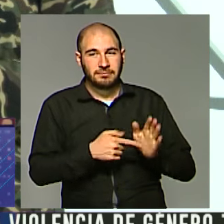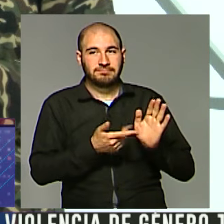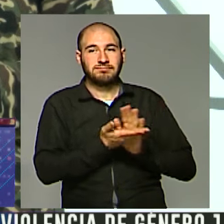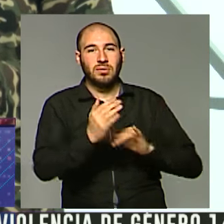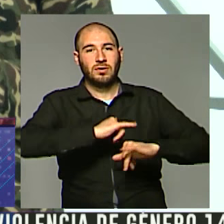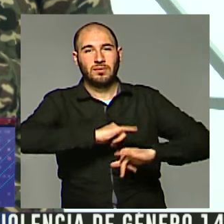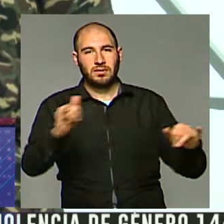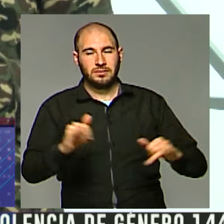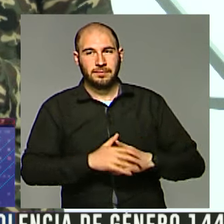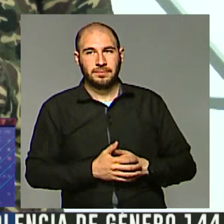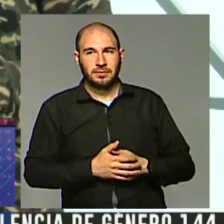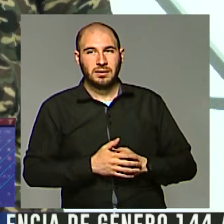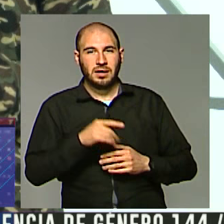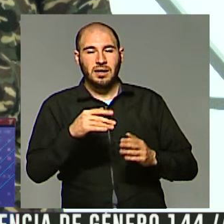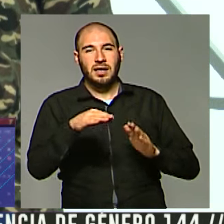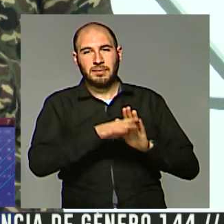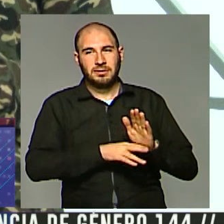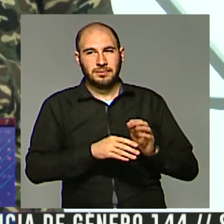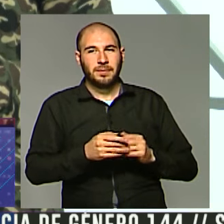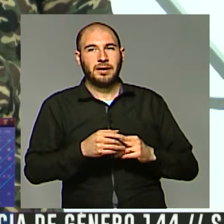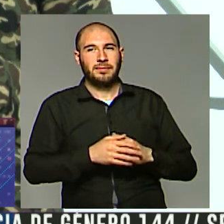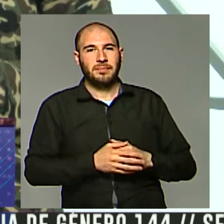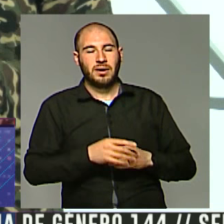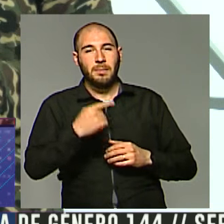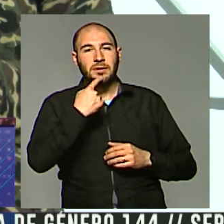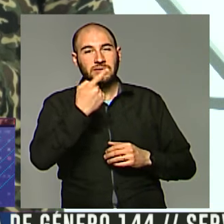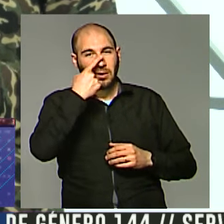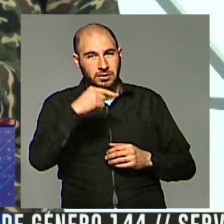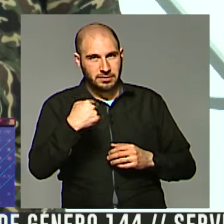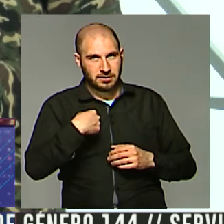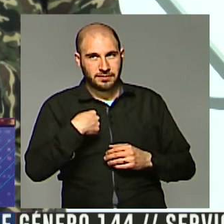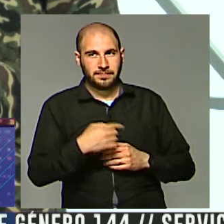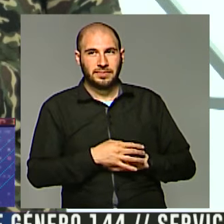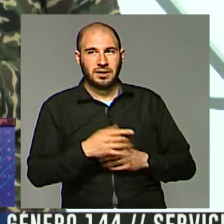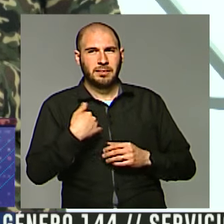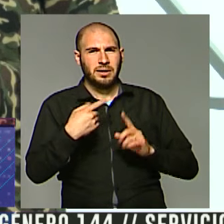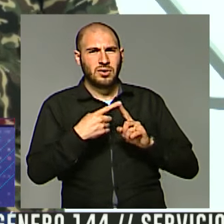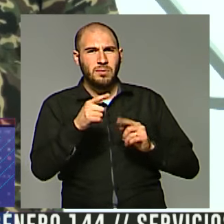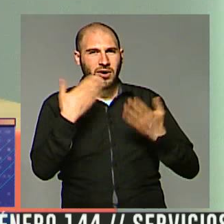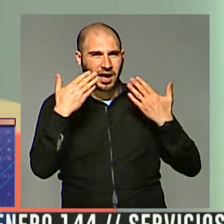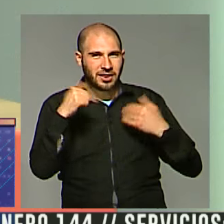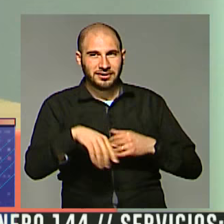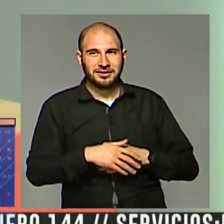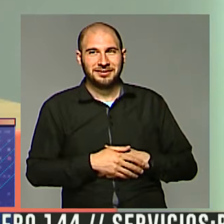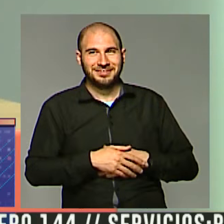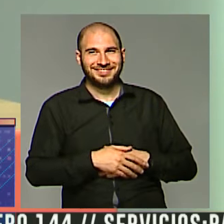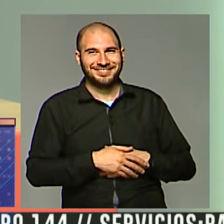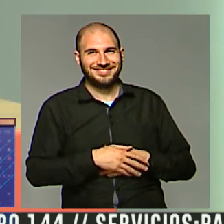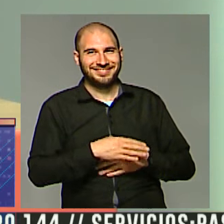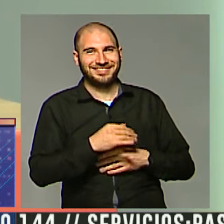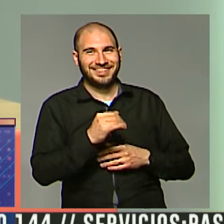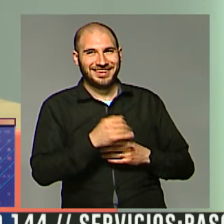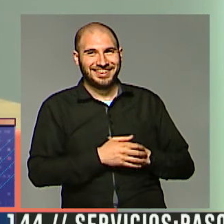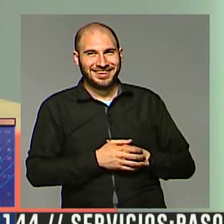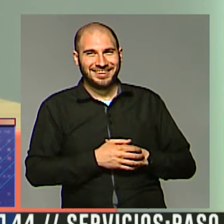dé difusión a esta disciplina. Bueno, Mariano, la última pregunta mía, y es un poco más personal, ¿tenés calor ahora? Por